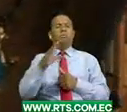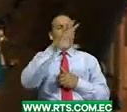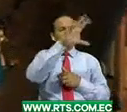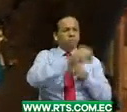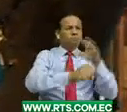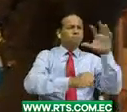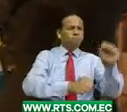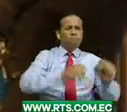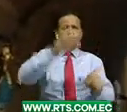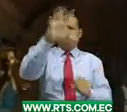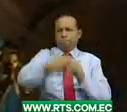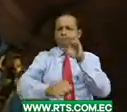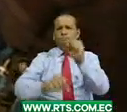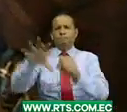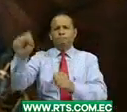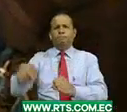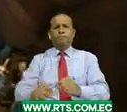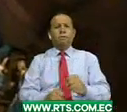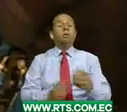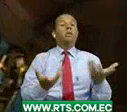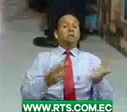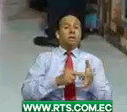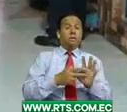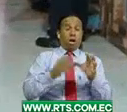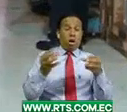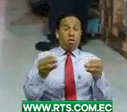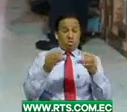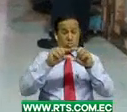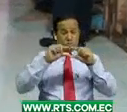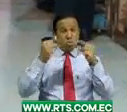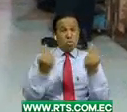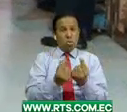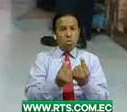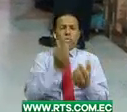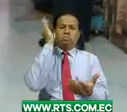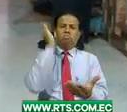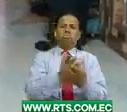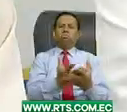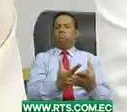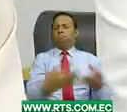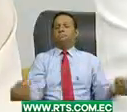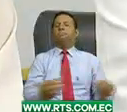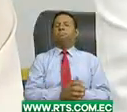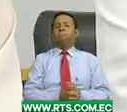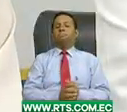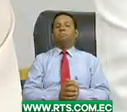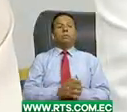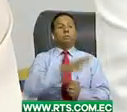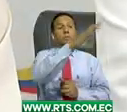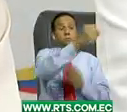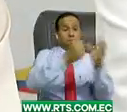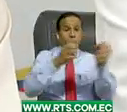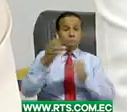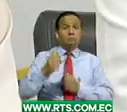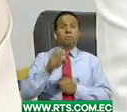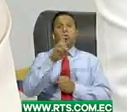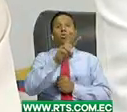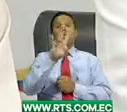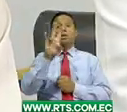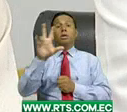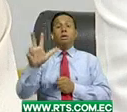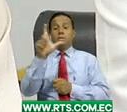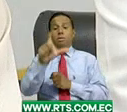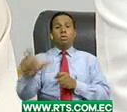permitido desarticular 56 organizaciones delictivas, detener a 283 personas y sacar de